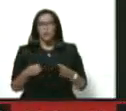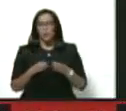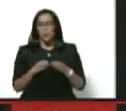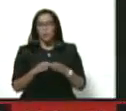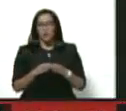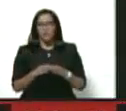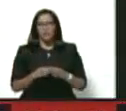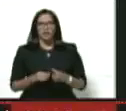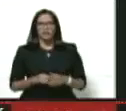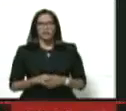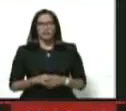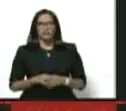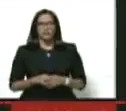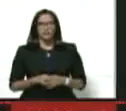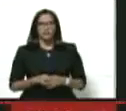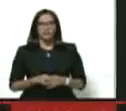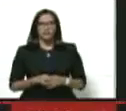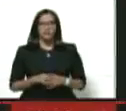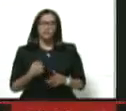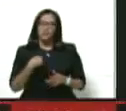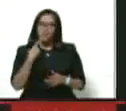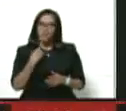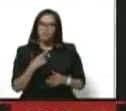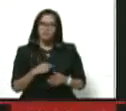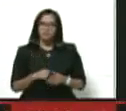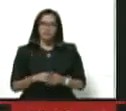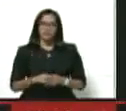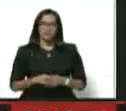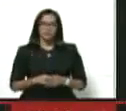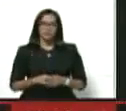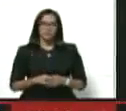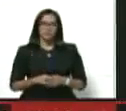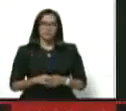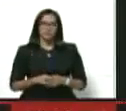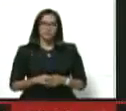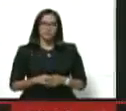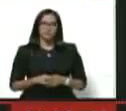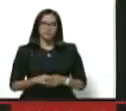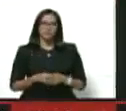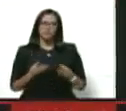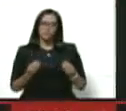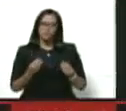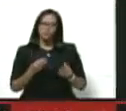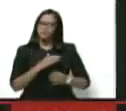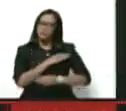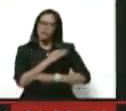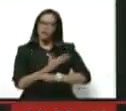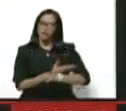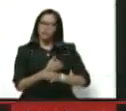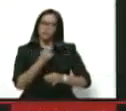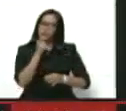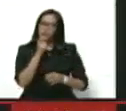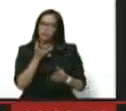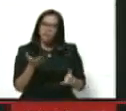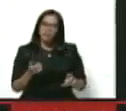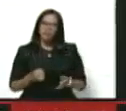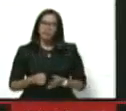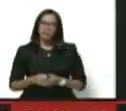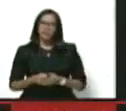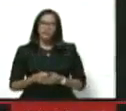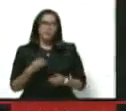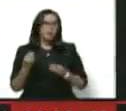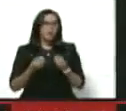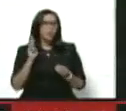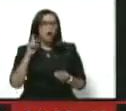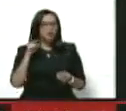país. Y yo le decía, con cara fuerza. Y entonces, bueno, preguntaba, ¿cómo hacen